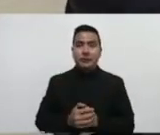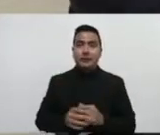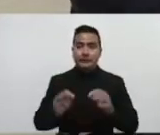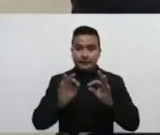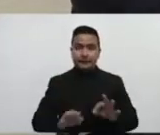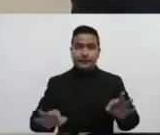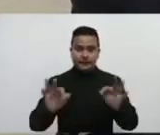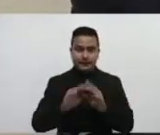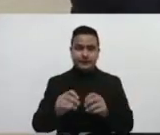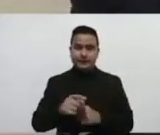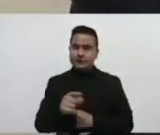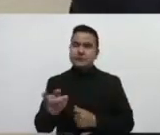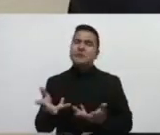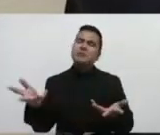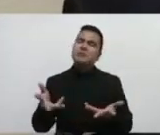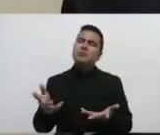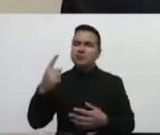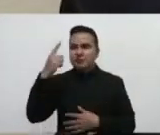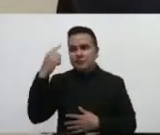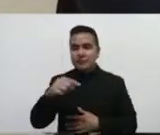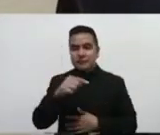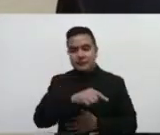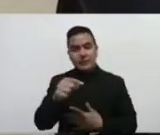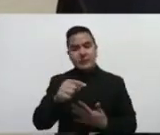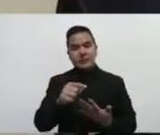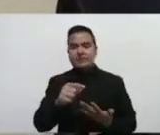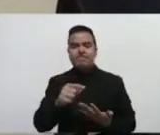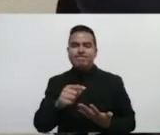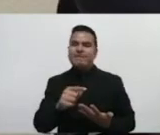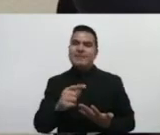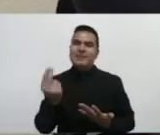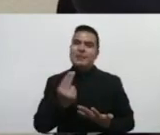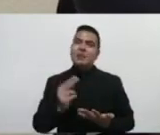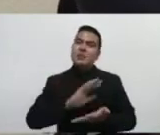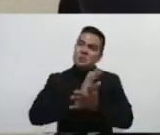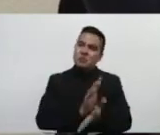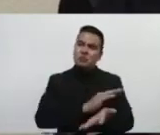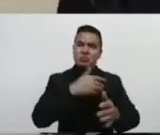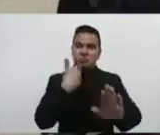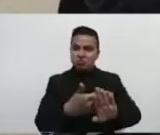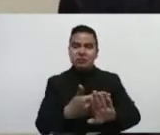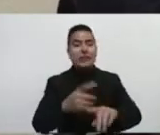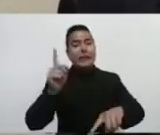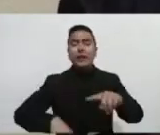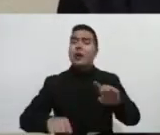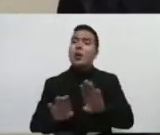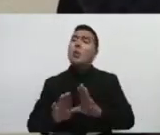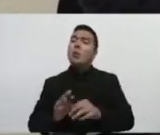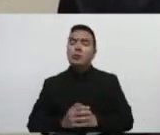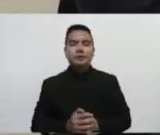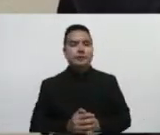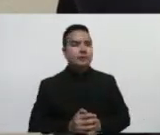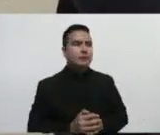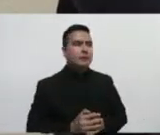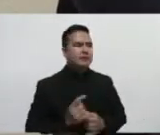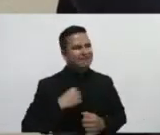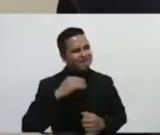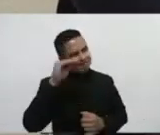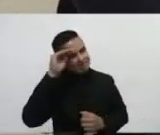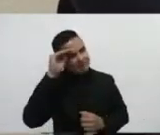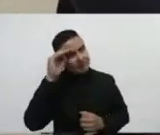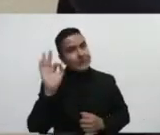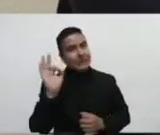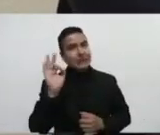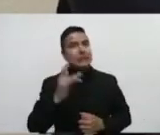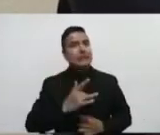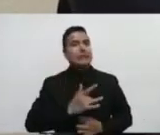están escuchando, ¿qué podemos hacer como parte de la ciudadanía, como su sociedad, para evitar o para frenar este tipo